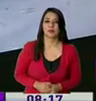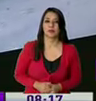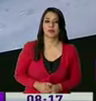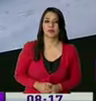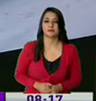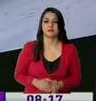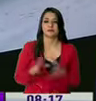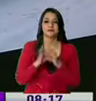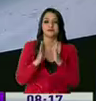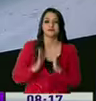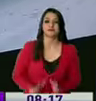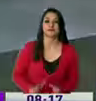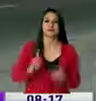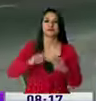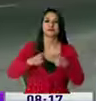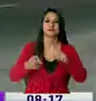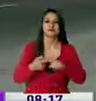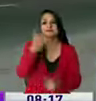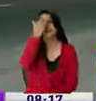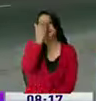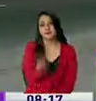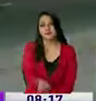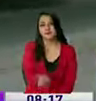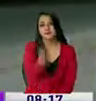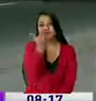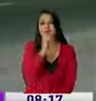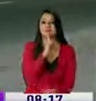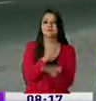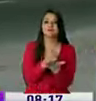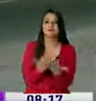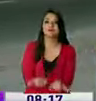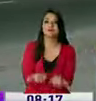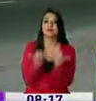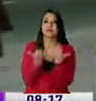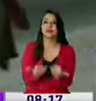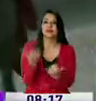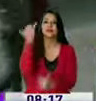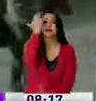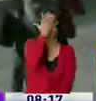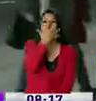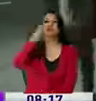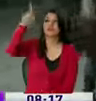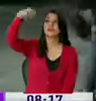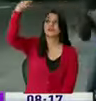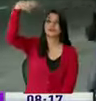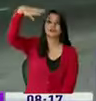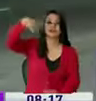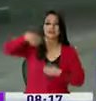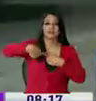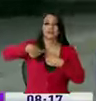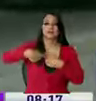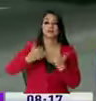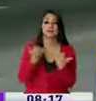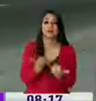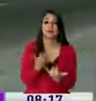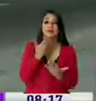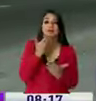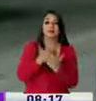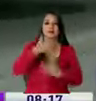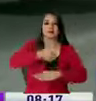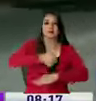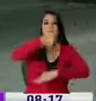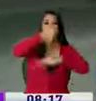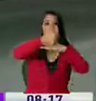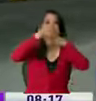Roberto, amigos, que tengan un excelente día. Así es, parece que hoy vamos a tener un precioso sol en Quito. Hay que agradecer hoy a las autoridades de